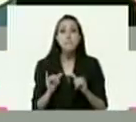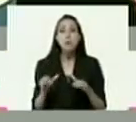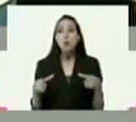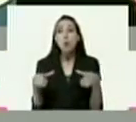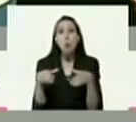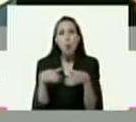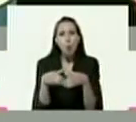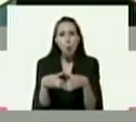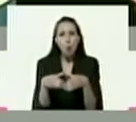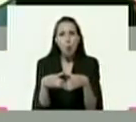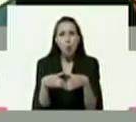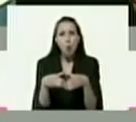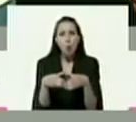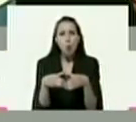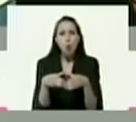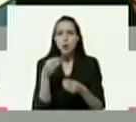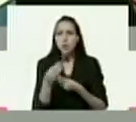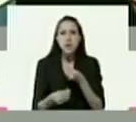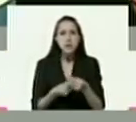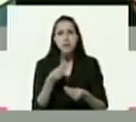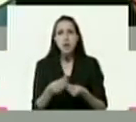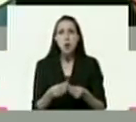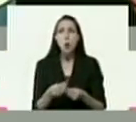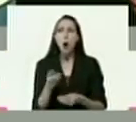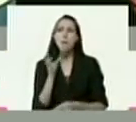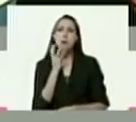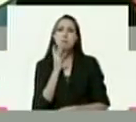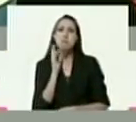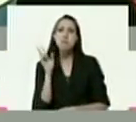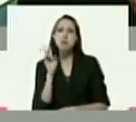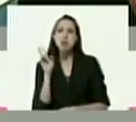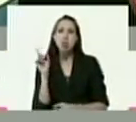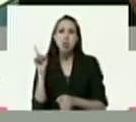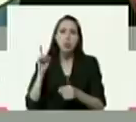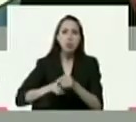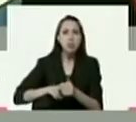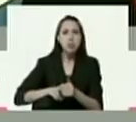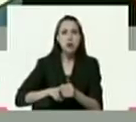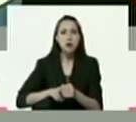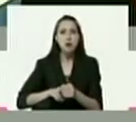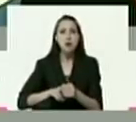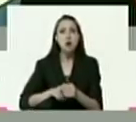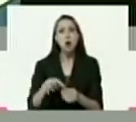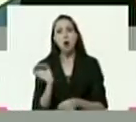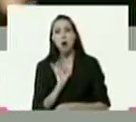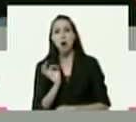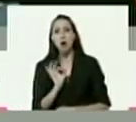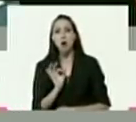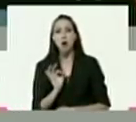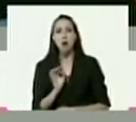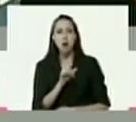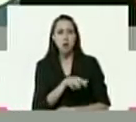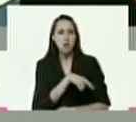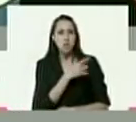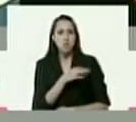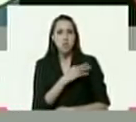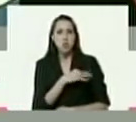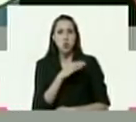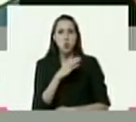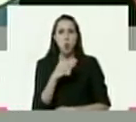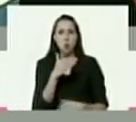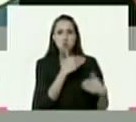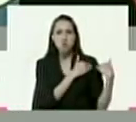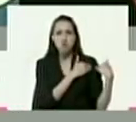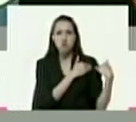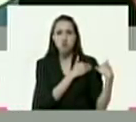si asistieron a esa reunión unos venezolanos y el señor, ¿cómo se llama?, el responsable de